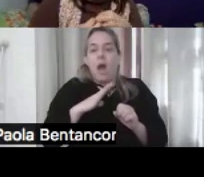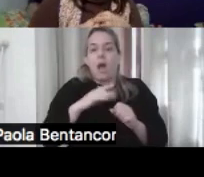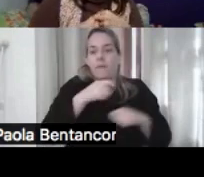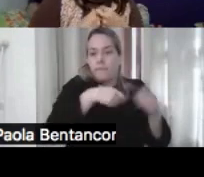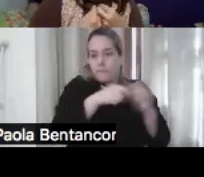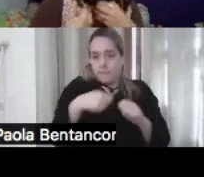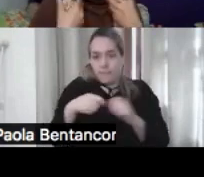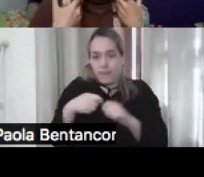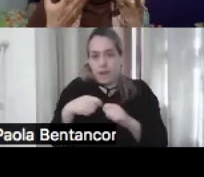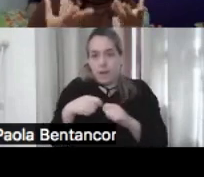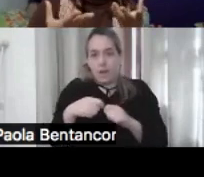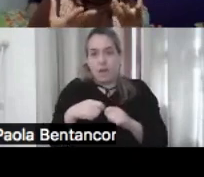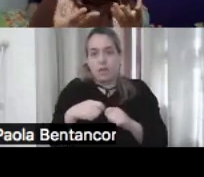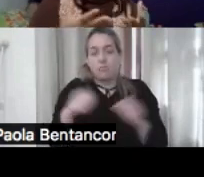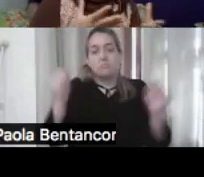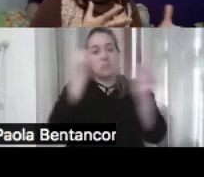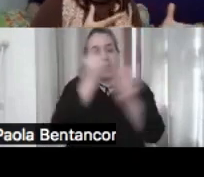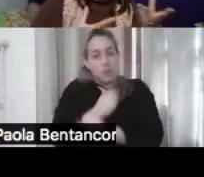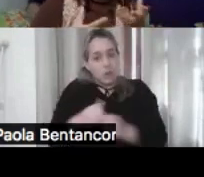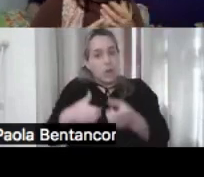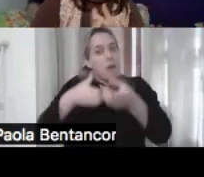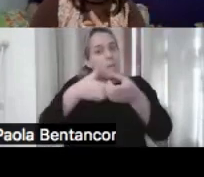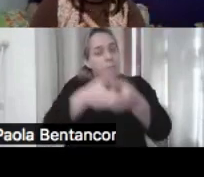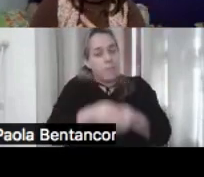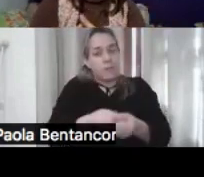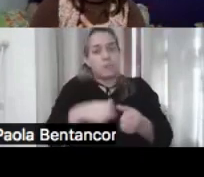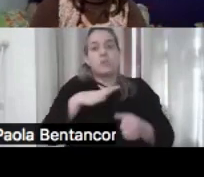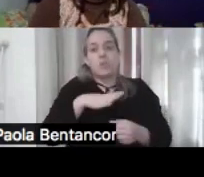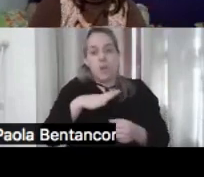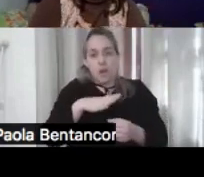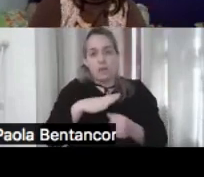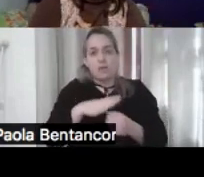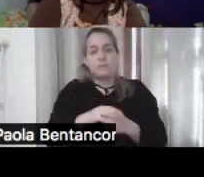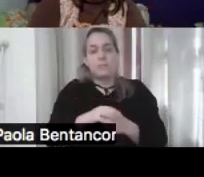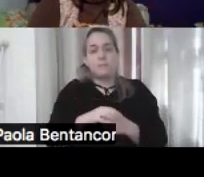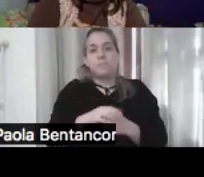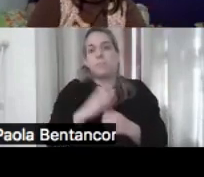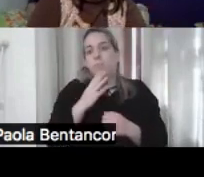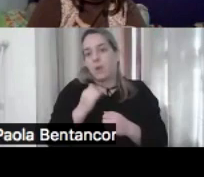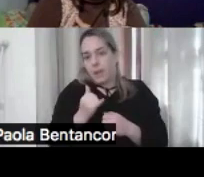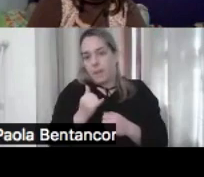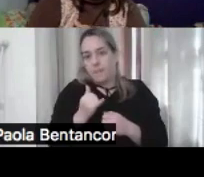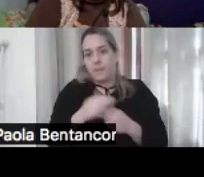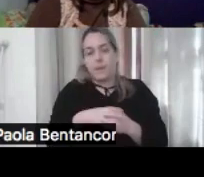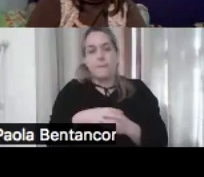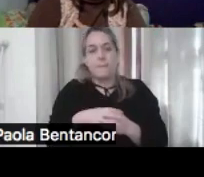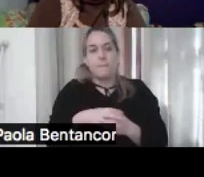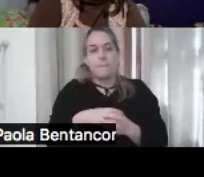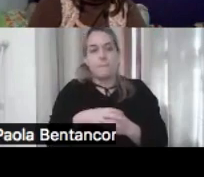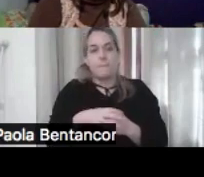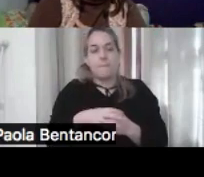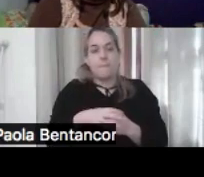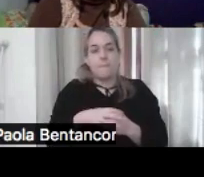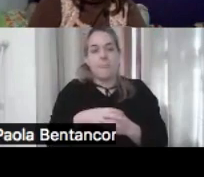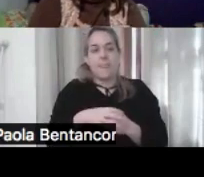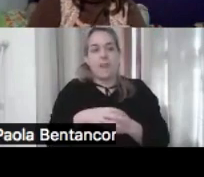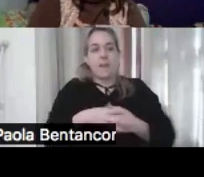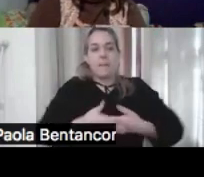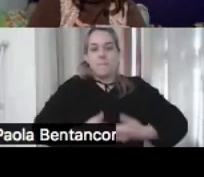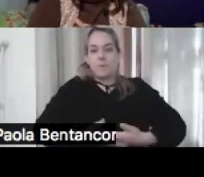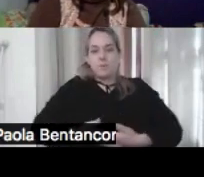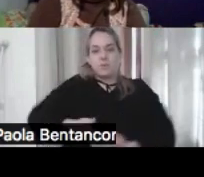antes, tecnología de apoyo que está disponible, pero que tenemos que poder usar, son, por ejemplo, estrategias de